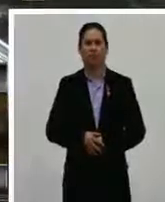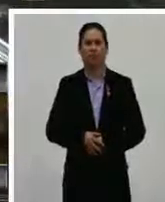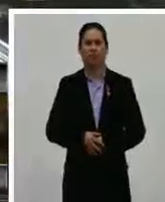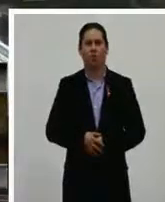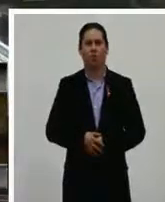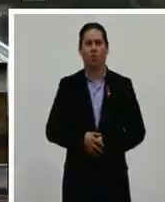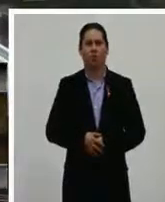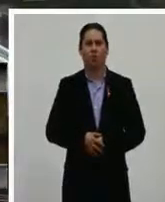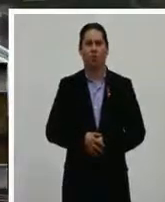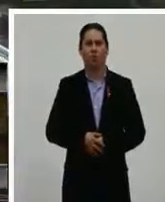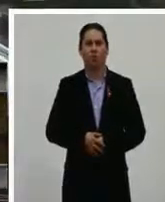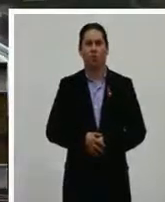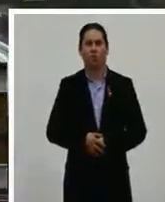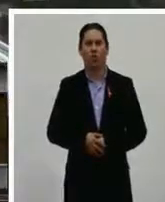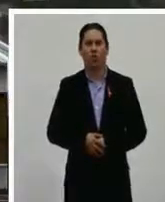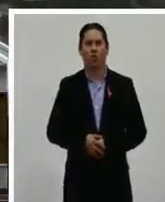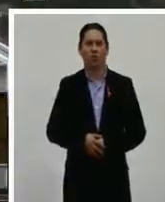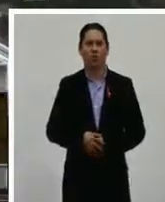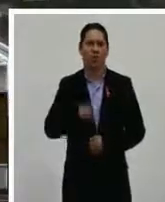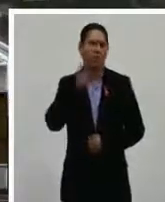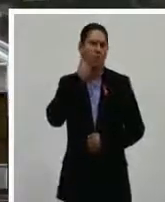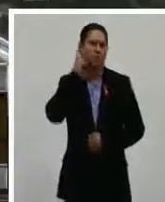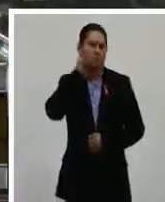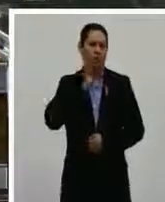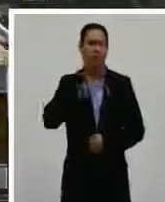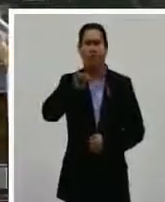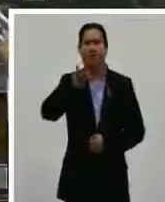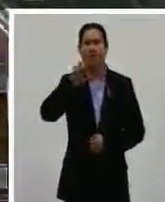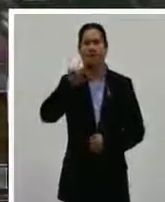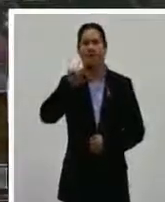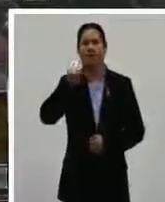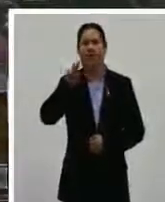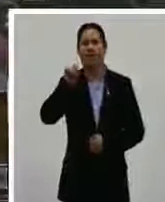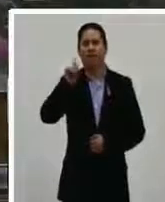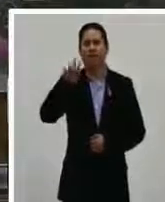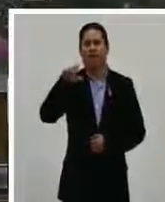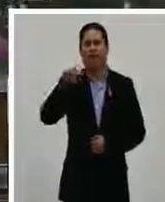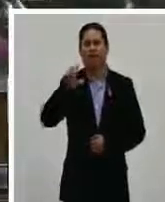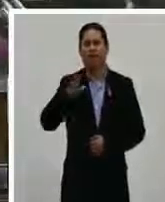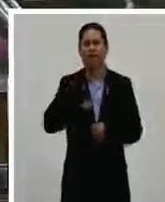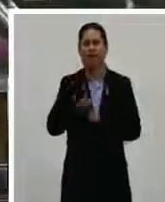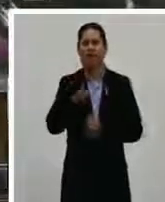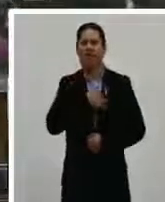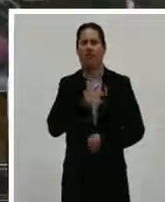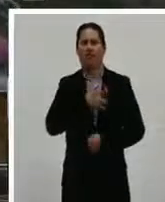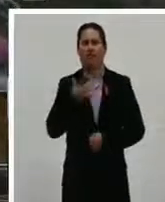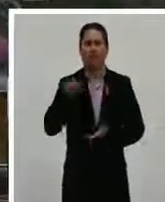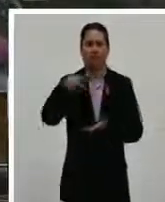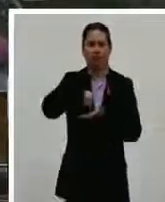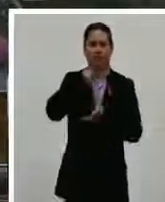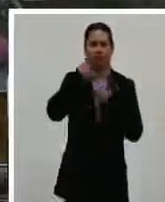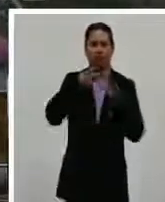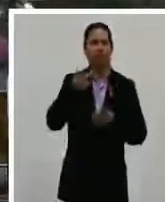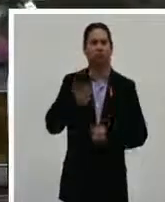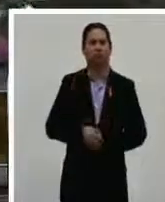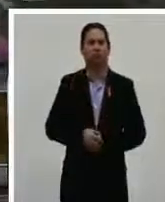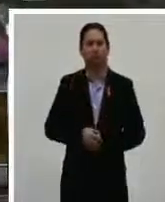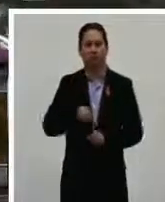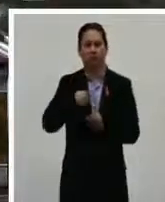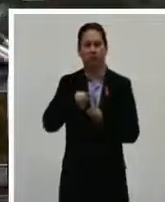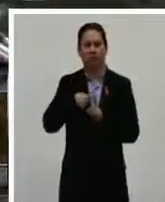gracias diputada silvia torreblanca alfaro en qué sentido su participación